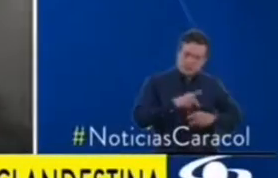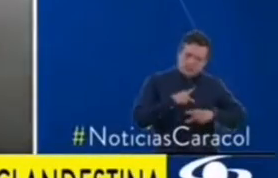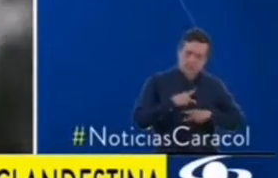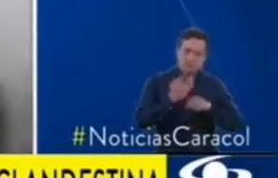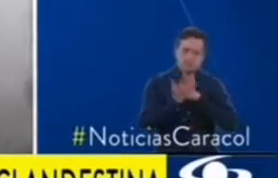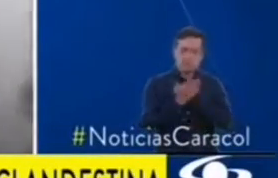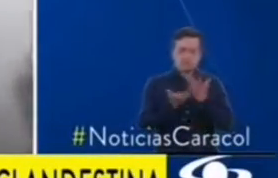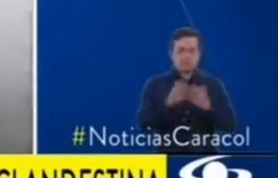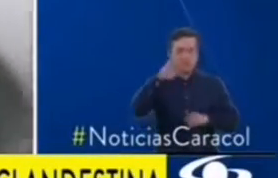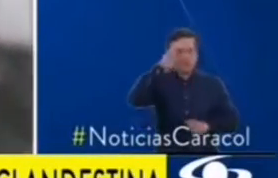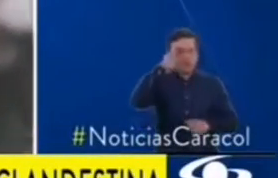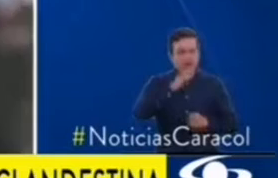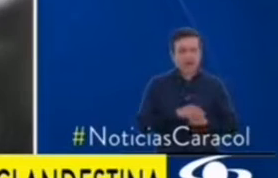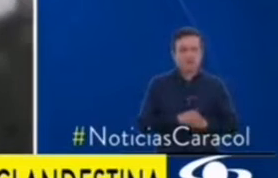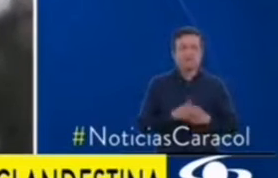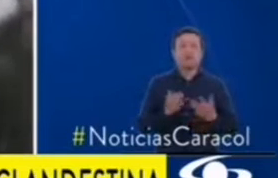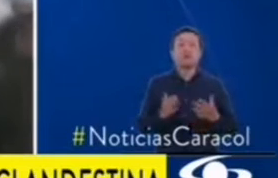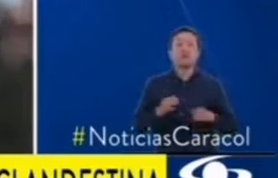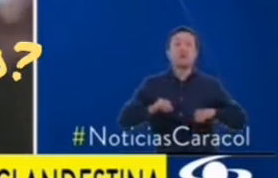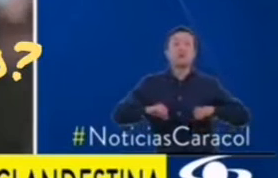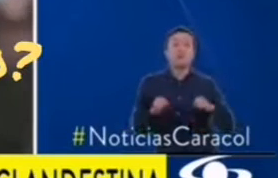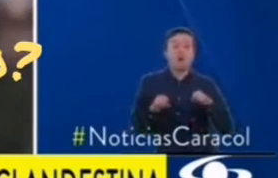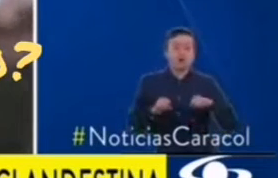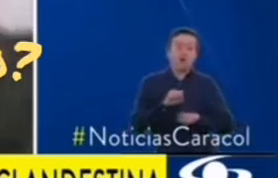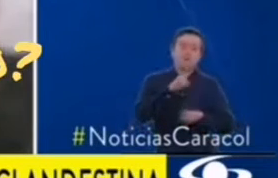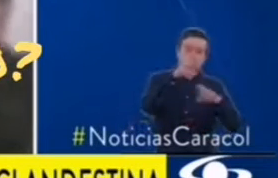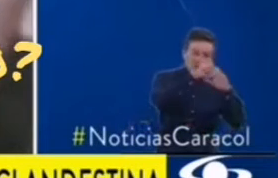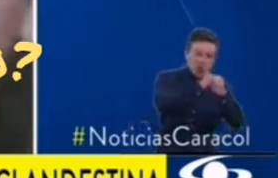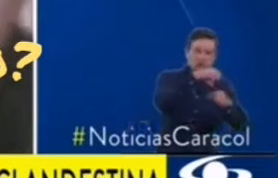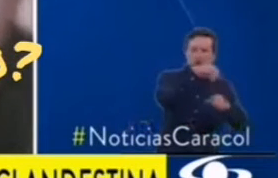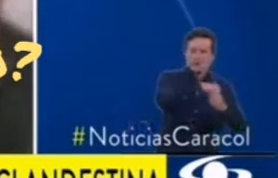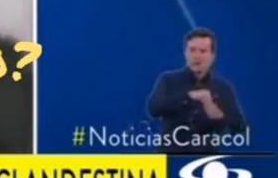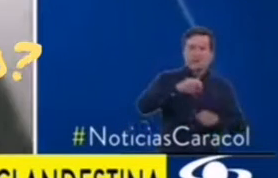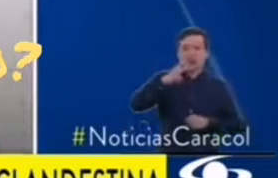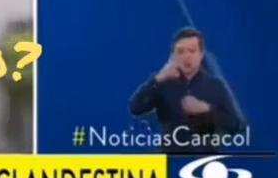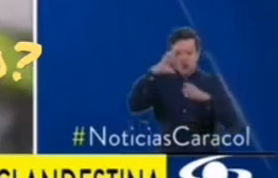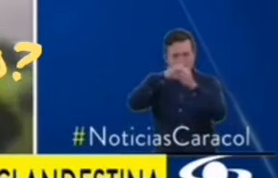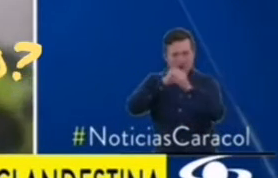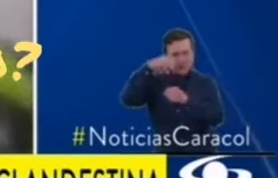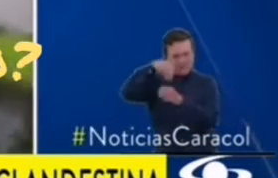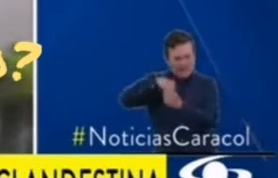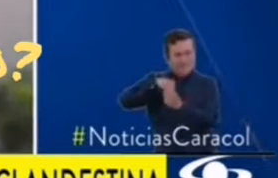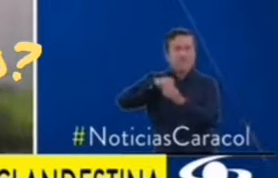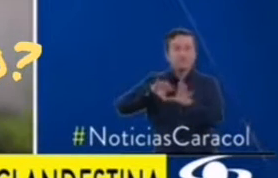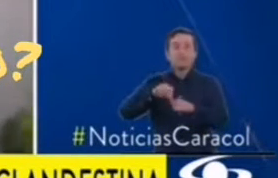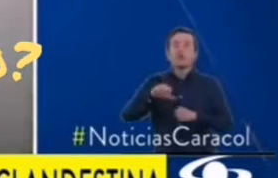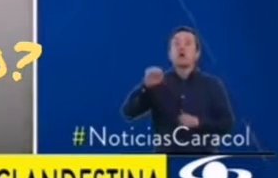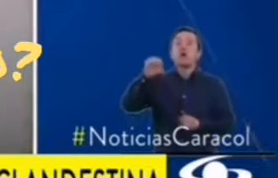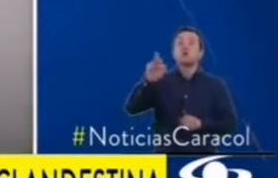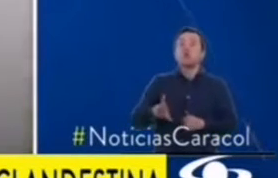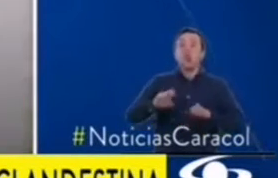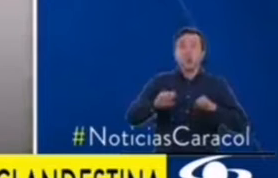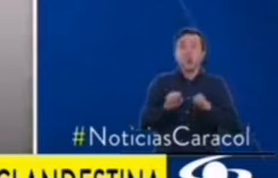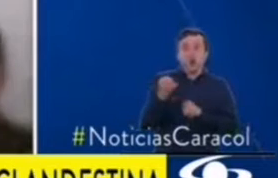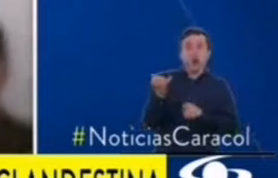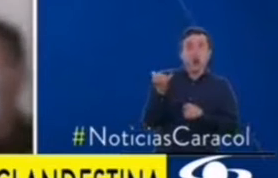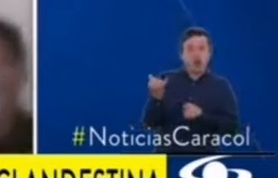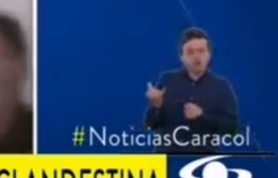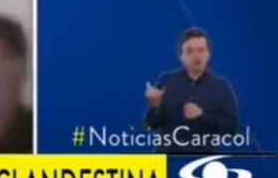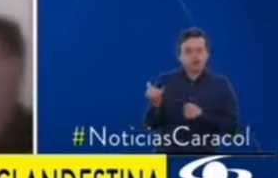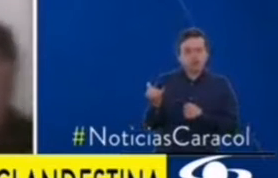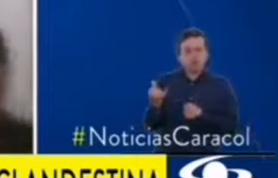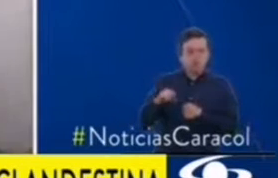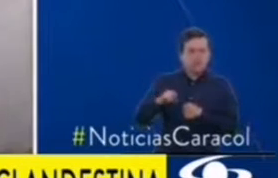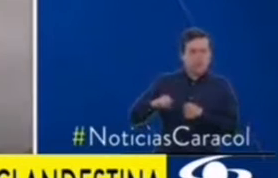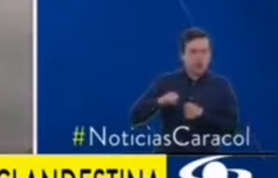Mientras Bogotá pasaba su segunda noche bajo confinamiento en el sur de la ciudad, el alto volumen y el desorden eran evidencia de que en este sitio había una